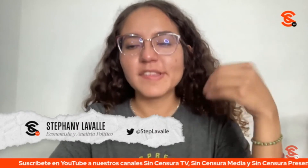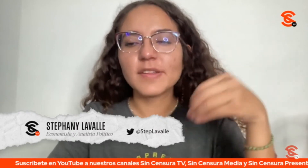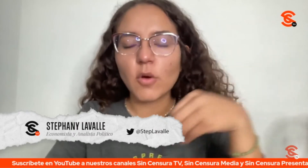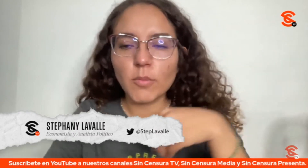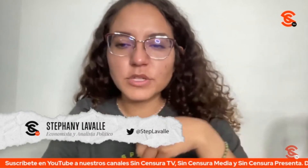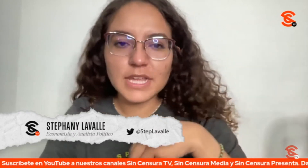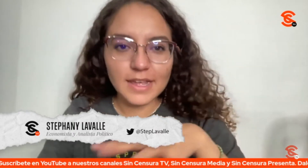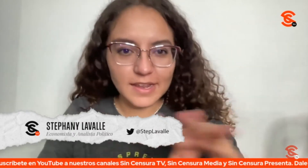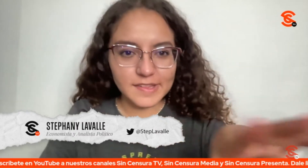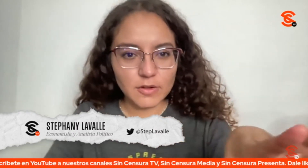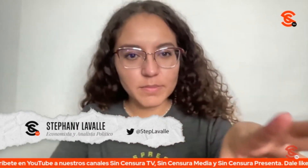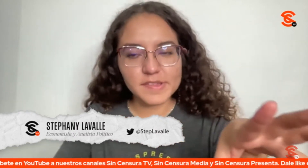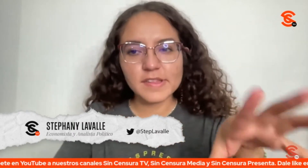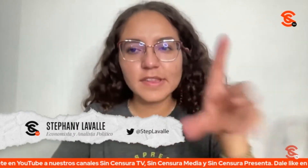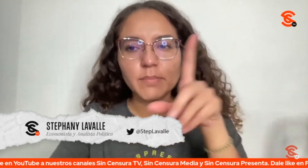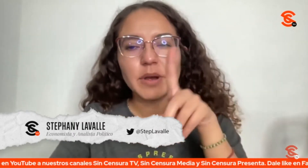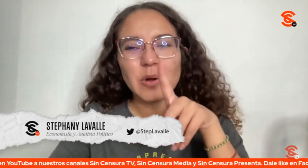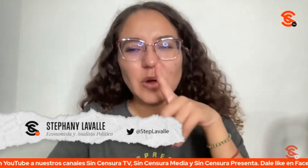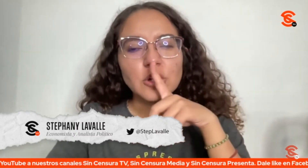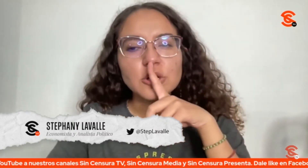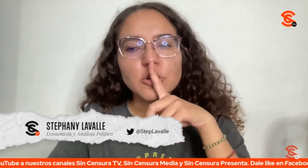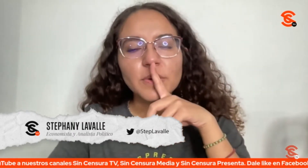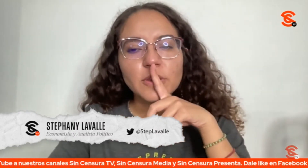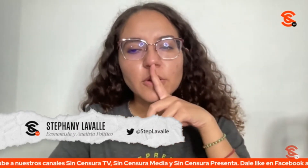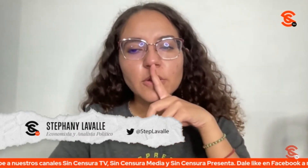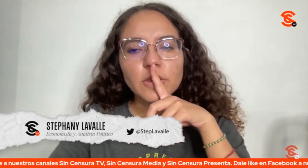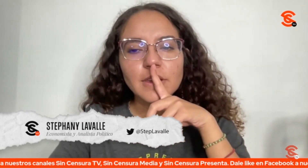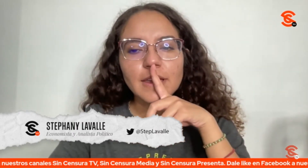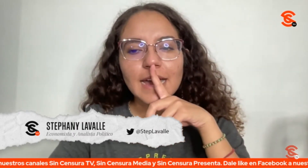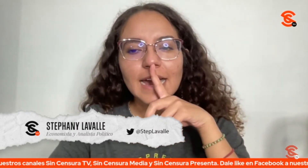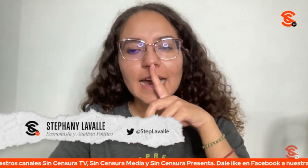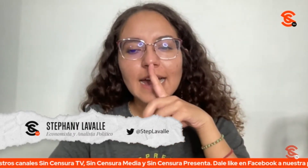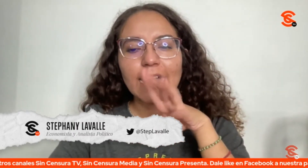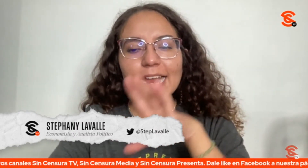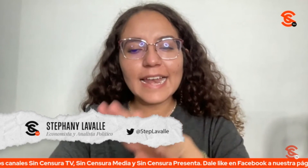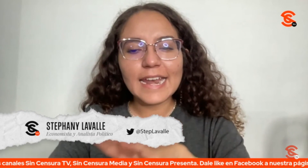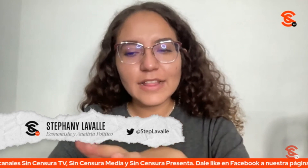sobre, pues, cómo sigue el estado del presidente, pero sobre todo